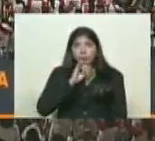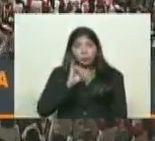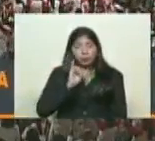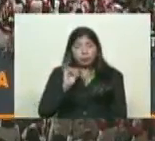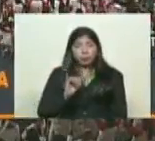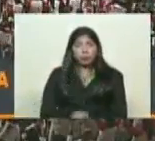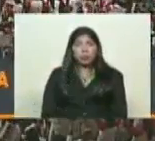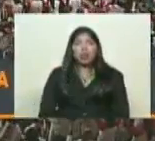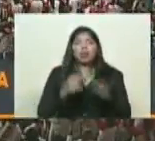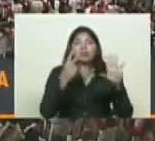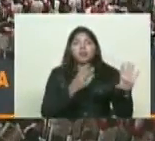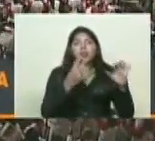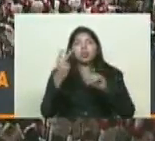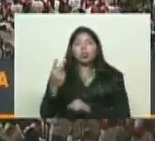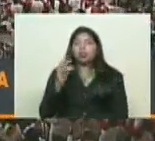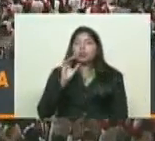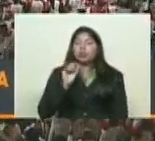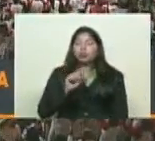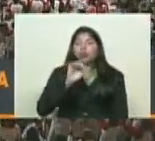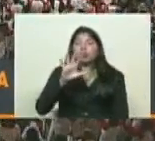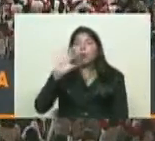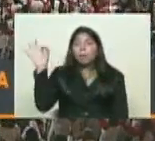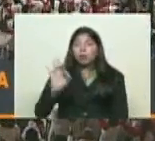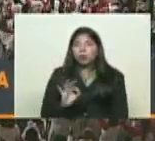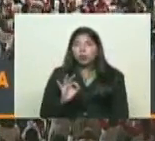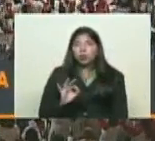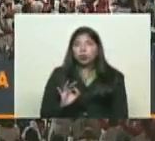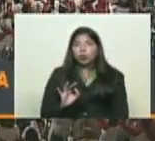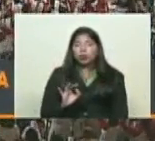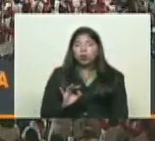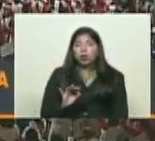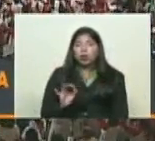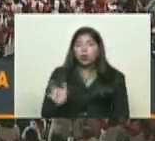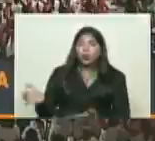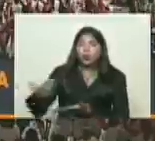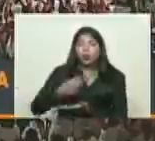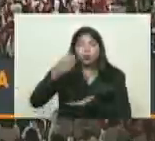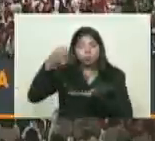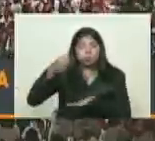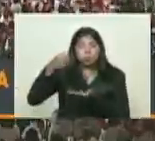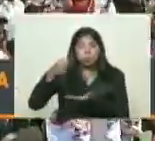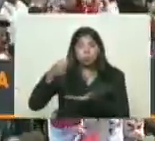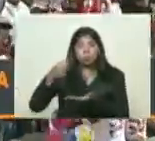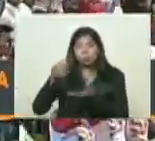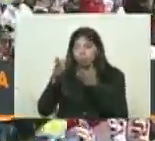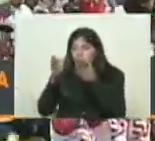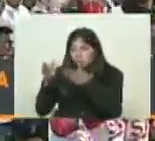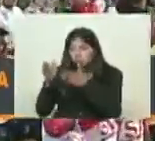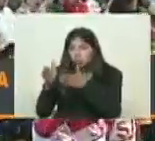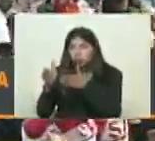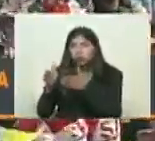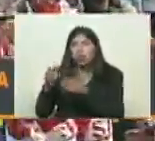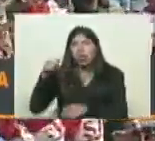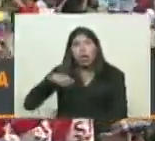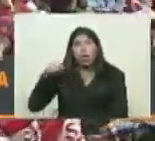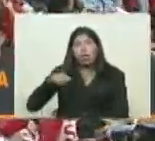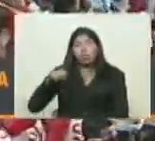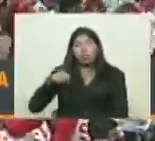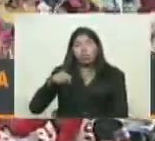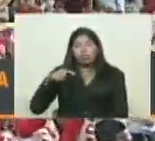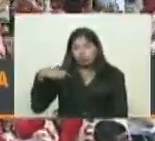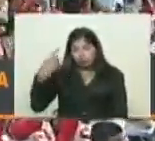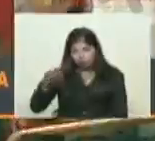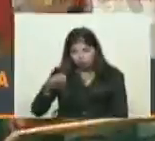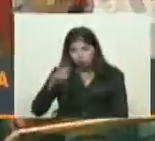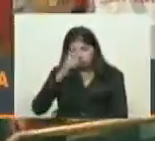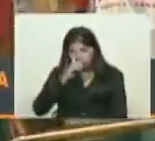que el 72.5% del presupuesto nacional estará destinado este año 2018 a